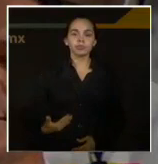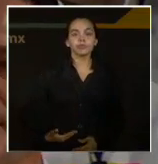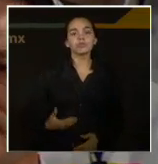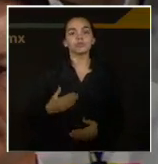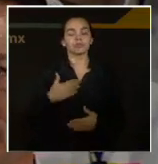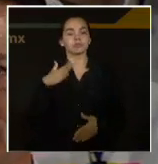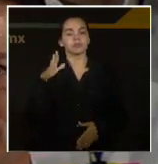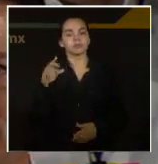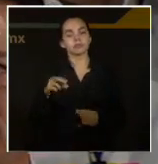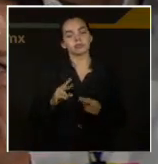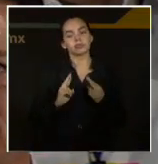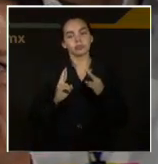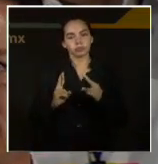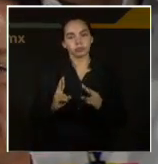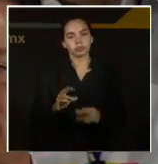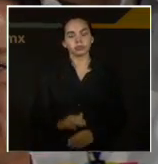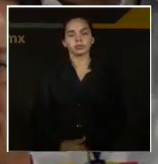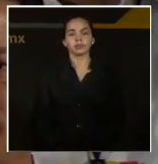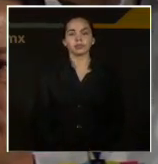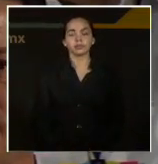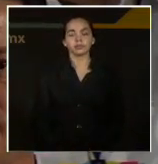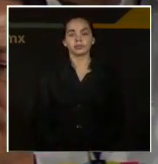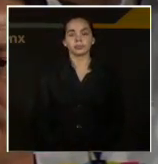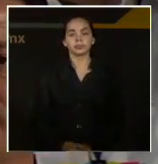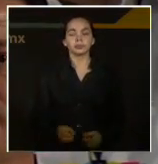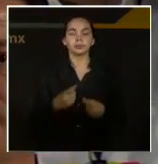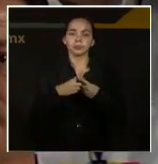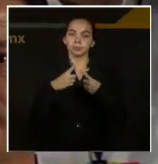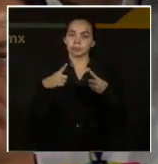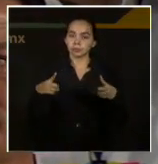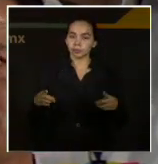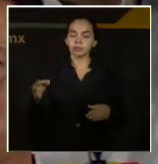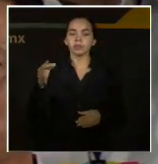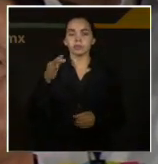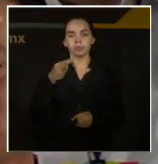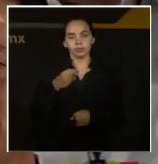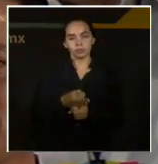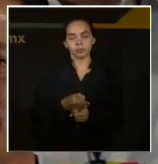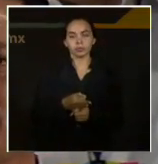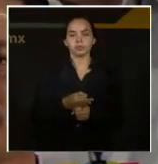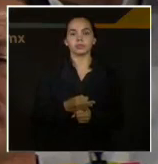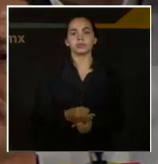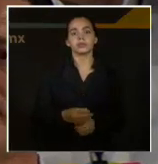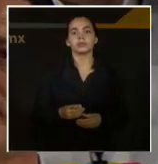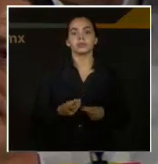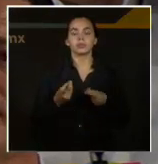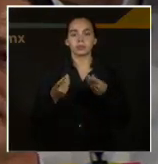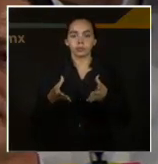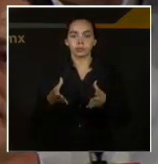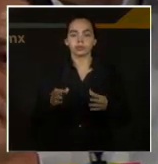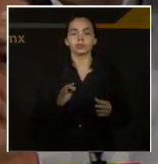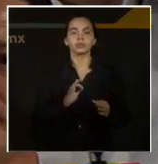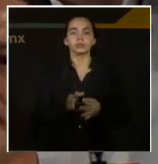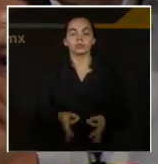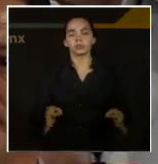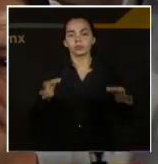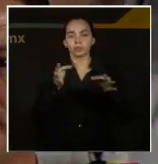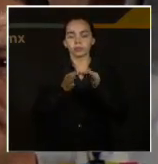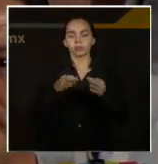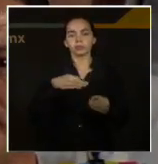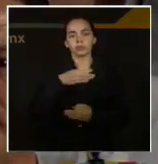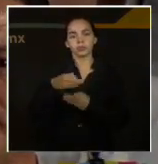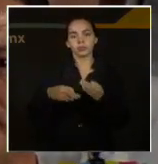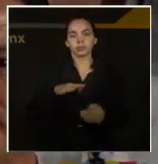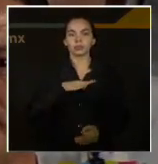ganar la elección. En diferentes etapas, se definieron mecanismos para que todos pudieran